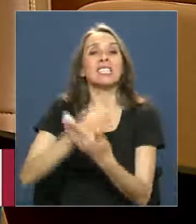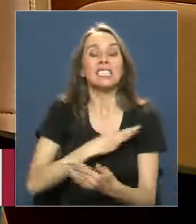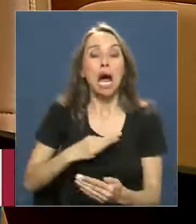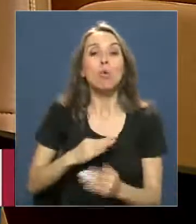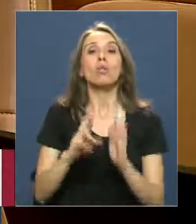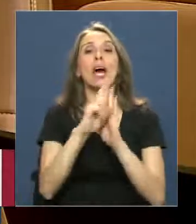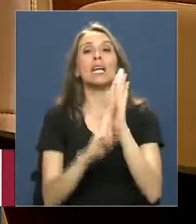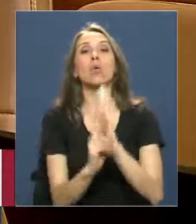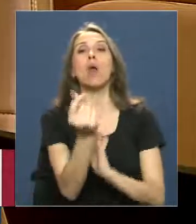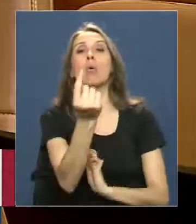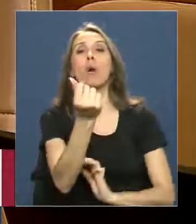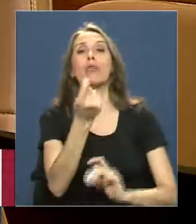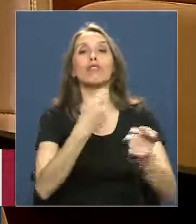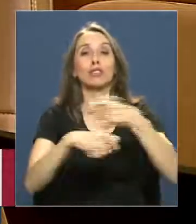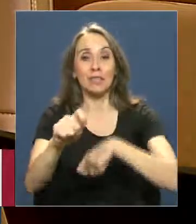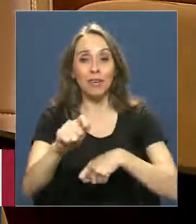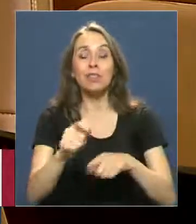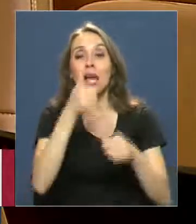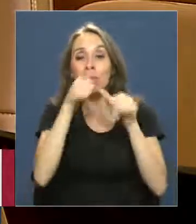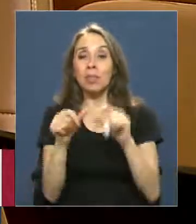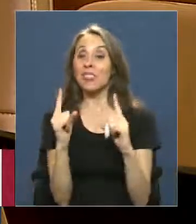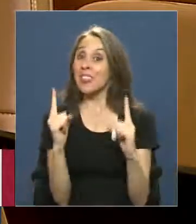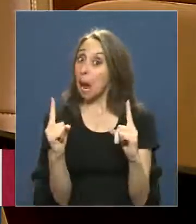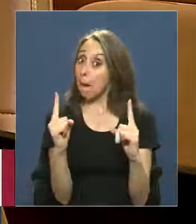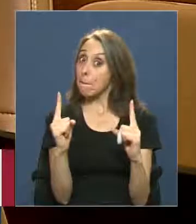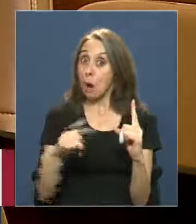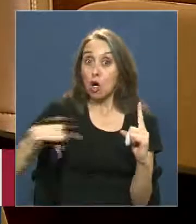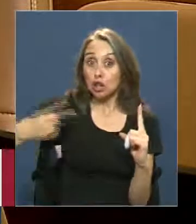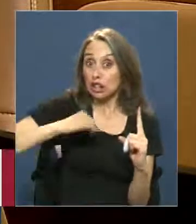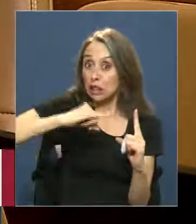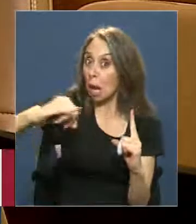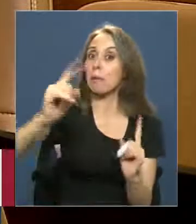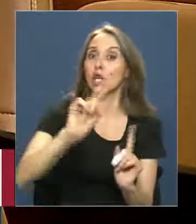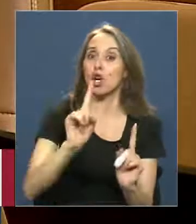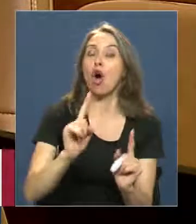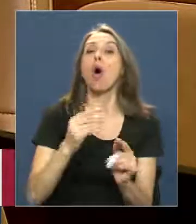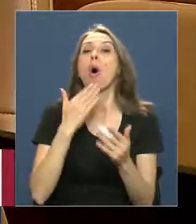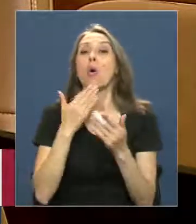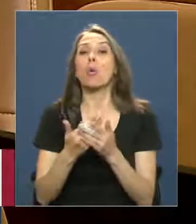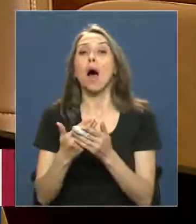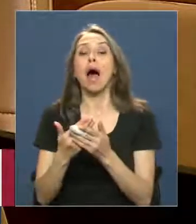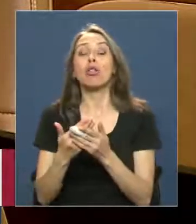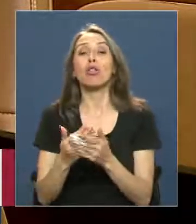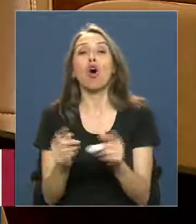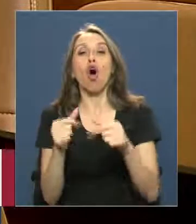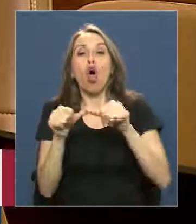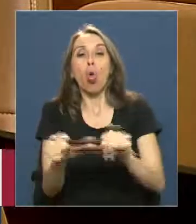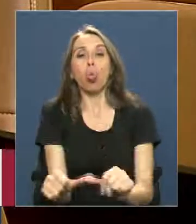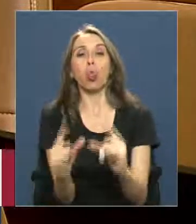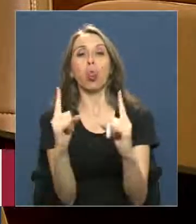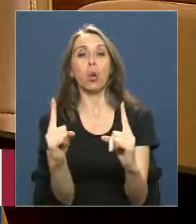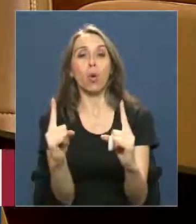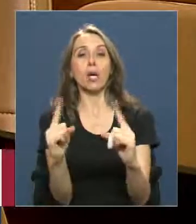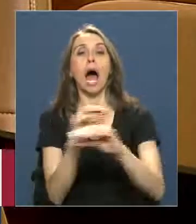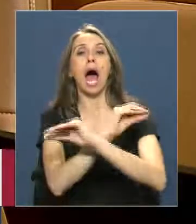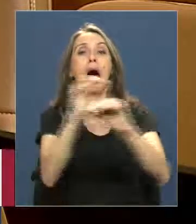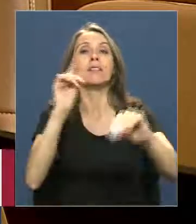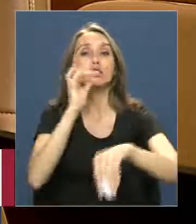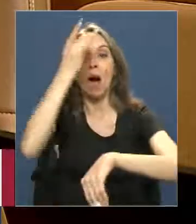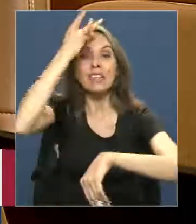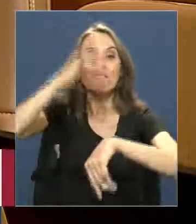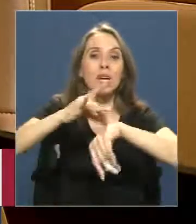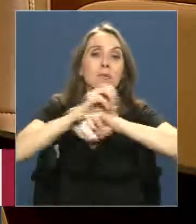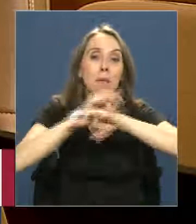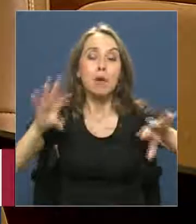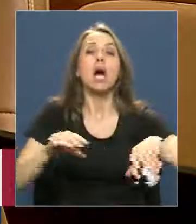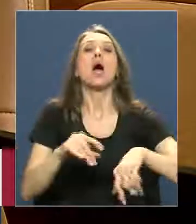que ocurra esto es justamente mientras esté durando la autoridad sanitaria, mientras esté durando la alerta sanitaria. O sea,